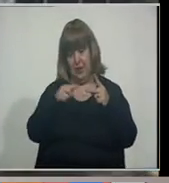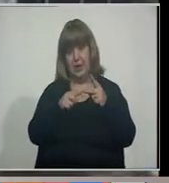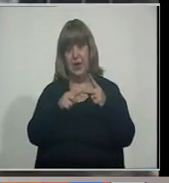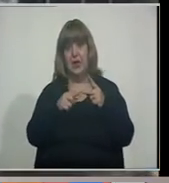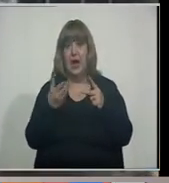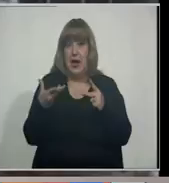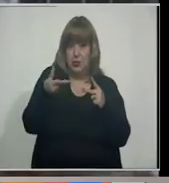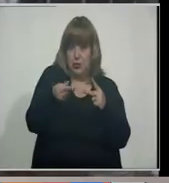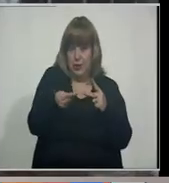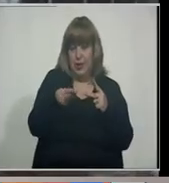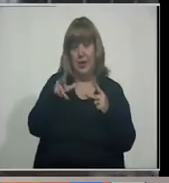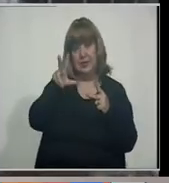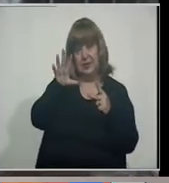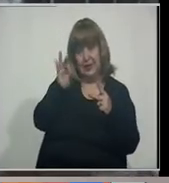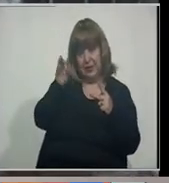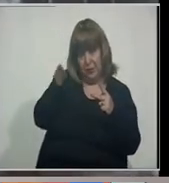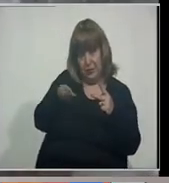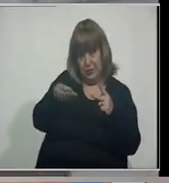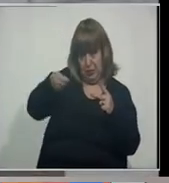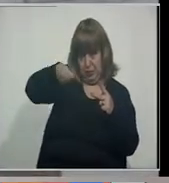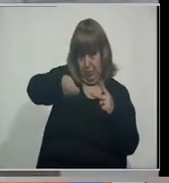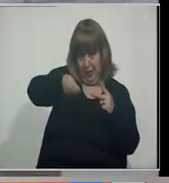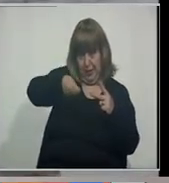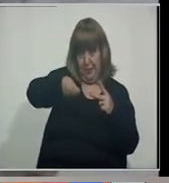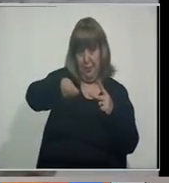cofinancia hasta un 30% de estos proyectos,